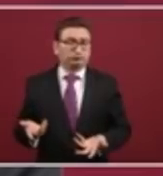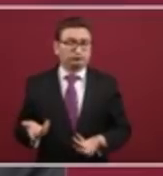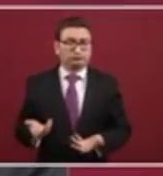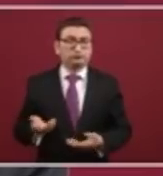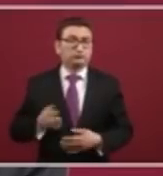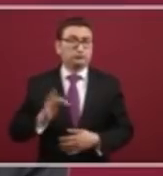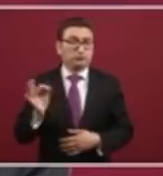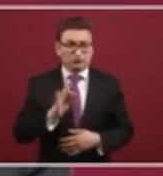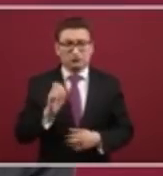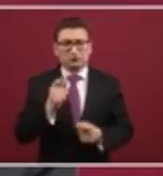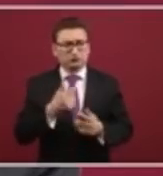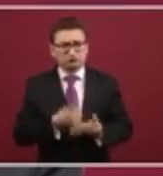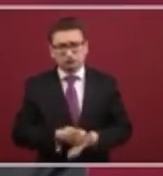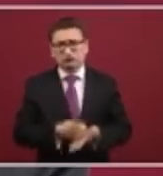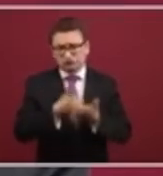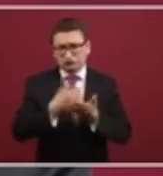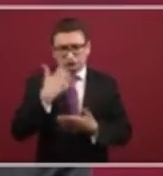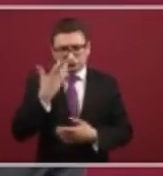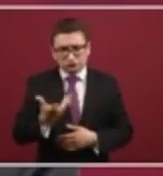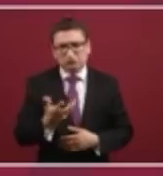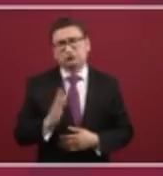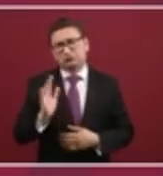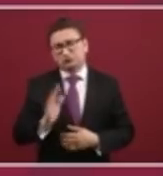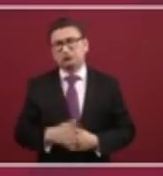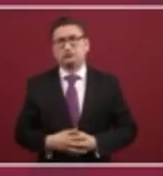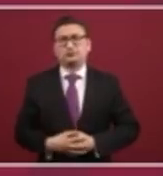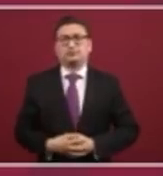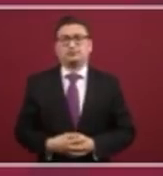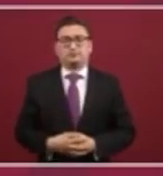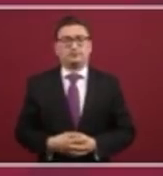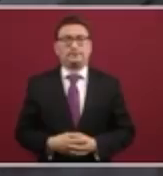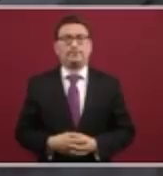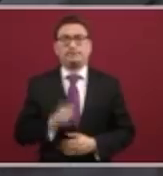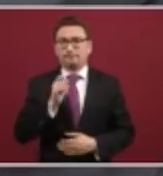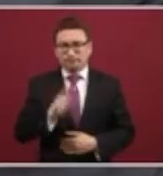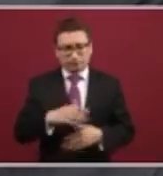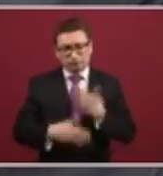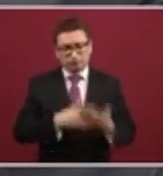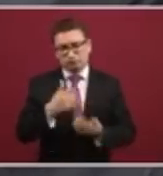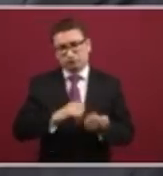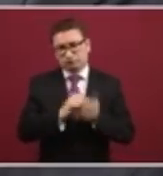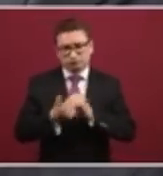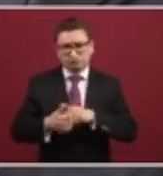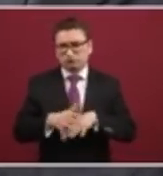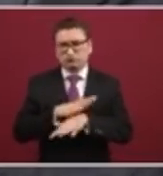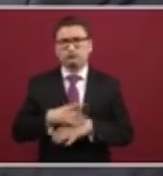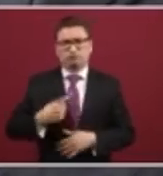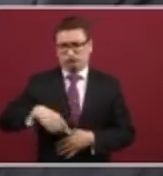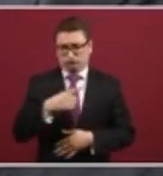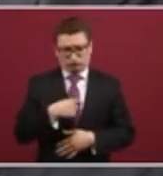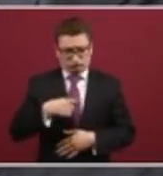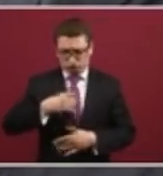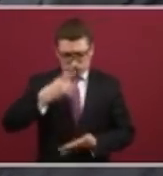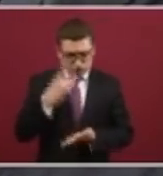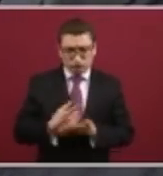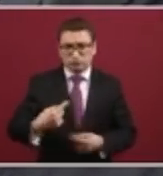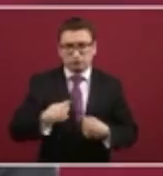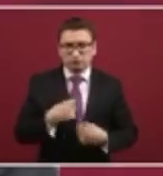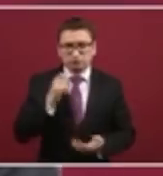quieren ayudar a este en la tarea de transformación no somos indispensables